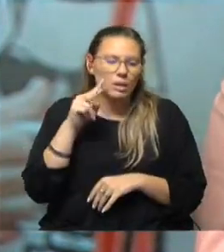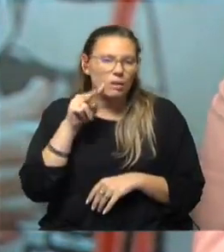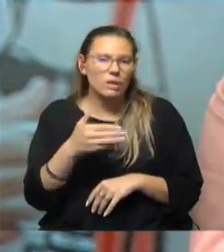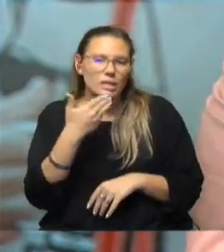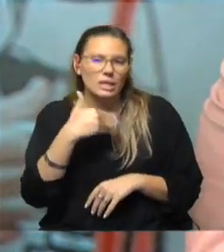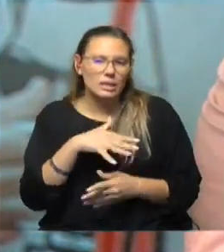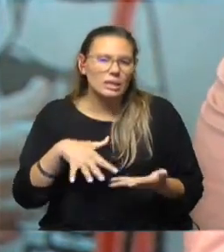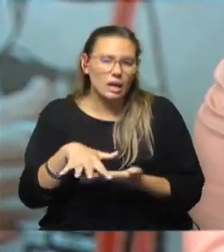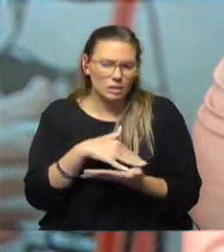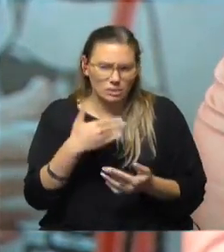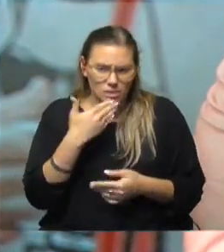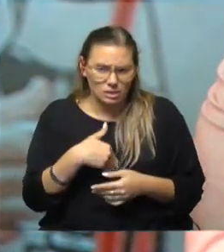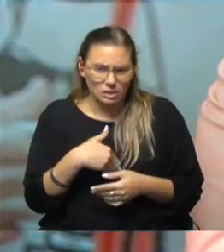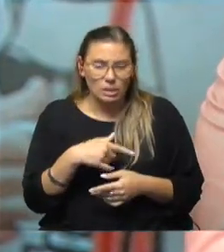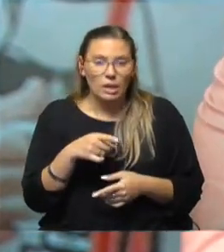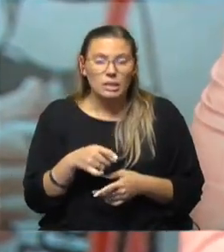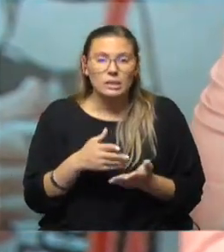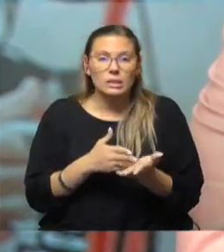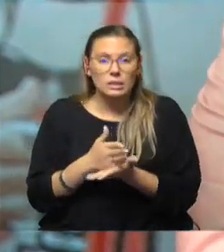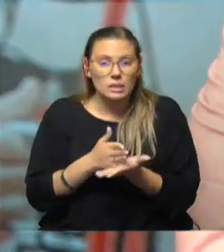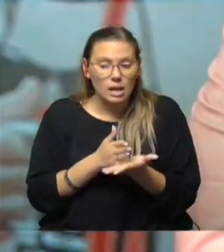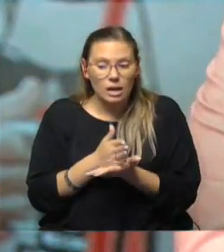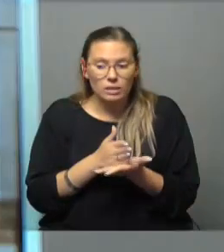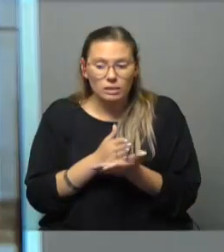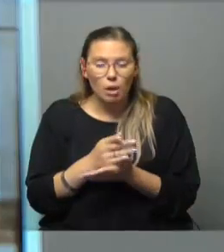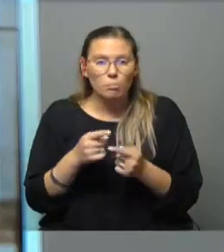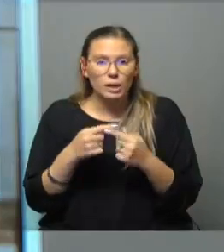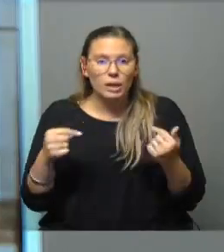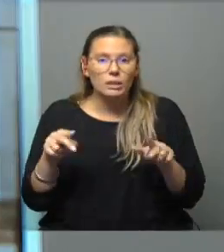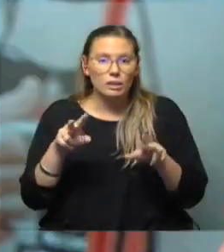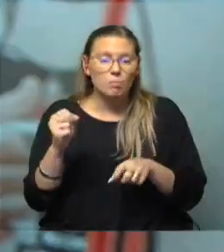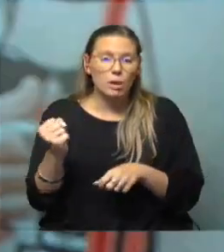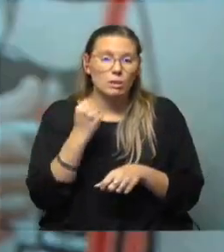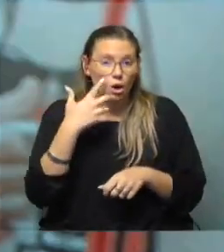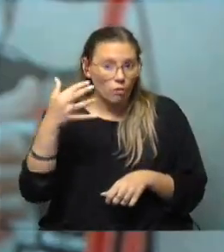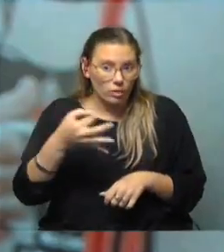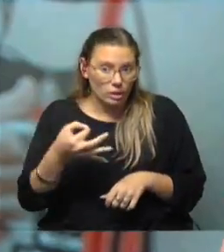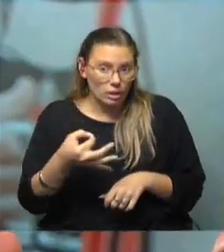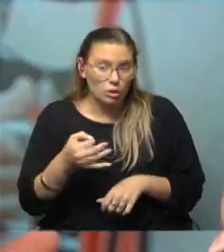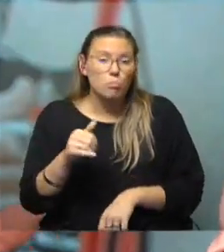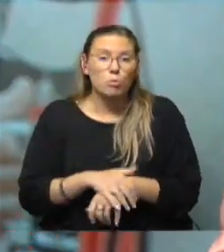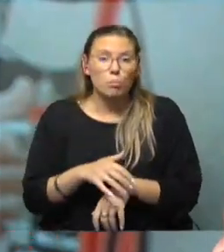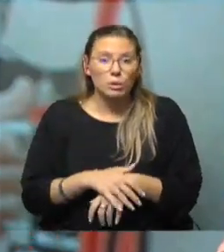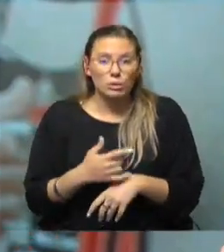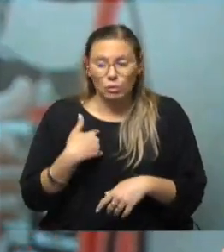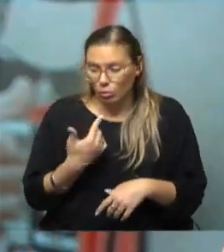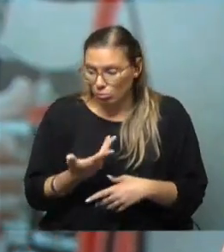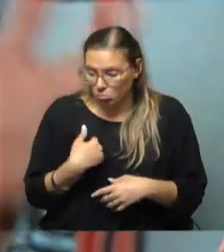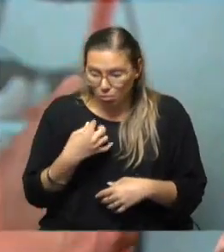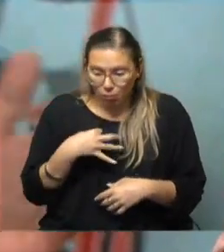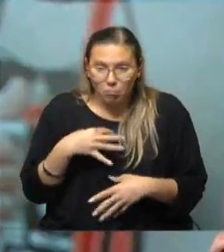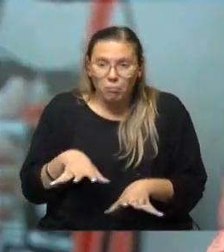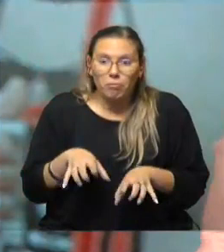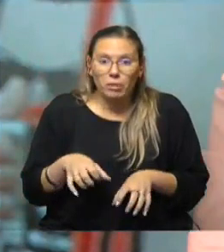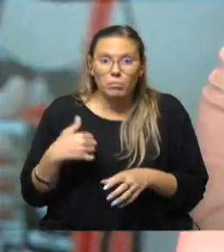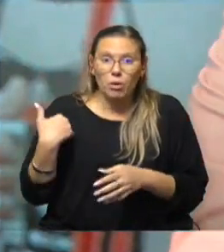la realidad? ¿Se entiende la pregunta? Si todo el tiempo estás sacando materia prima de lo real, ¿no en algún momento decís, vivo en una sitcom